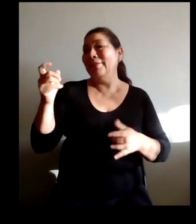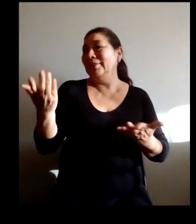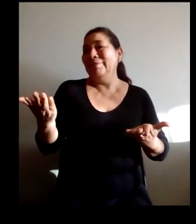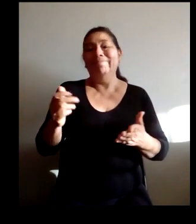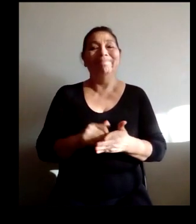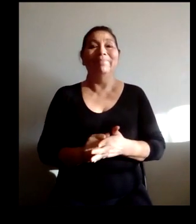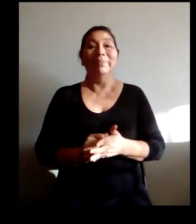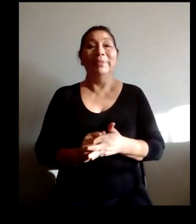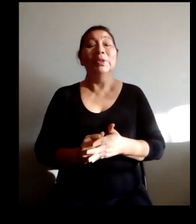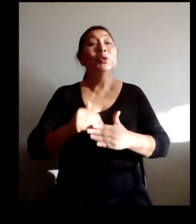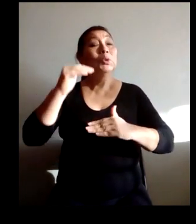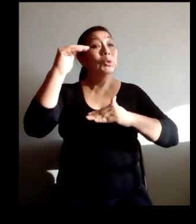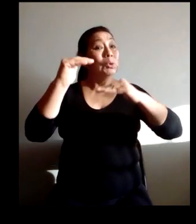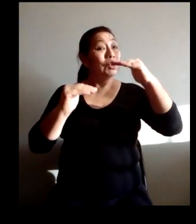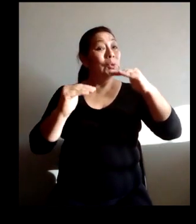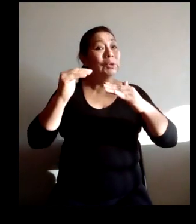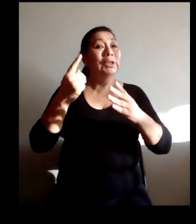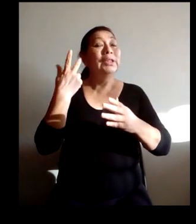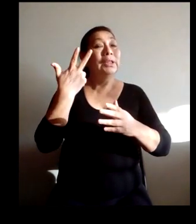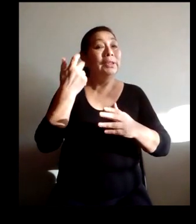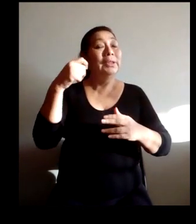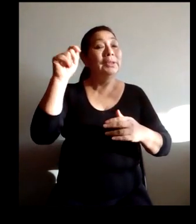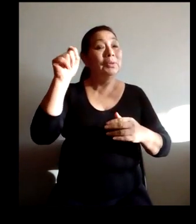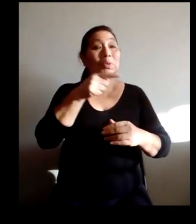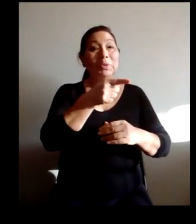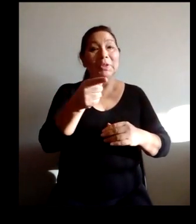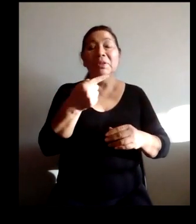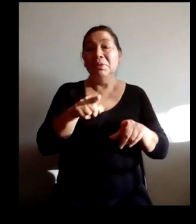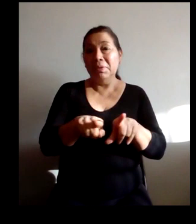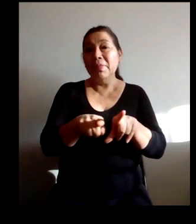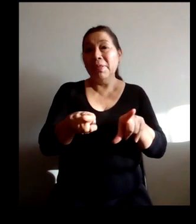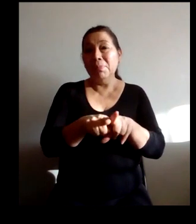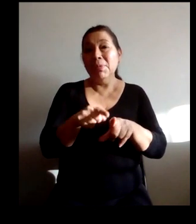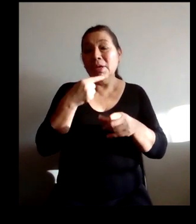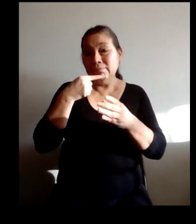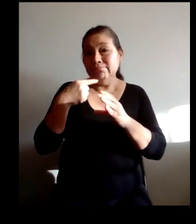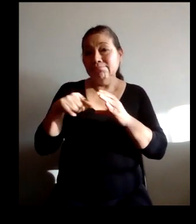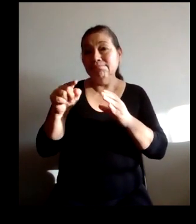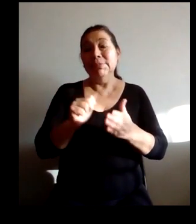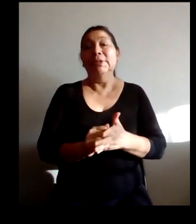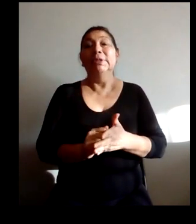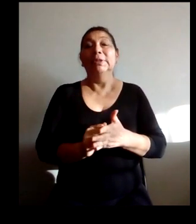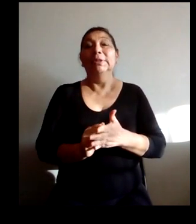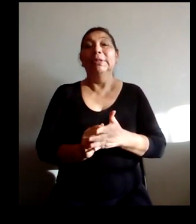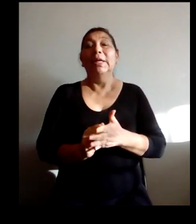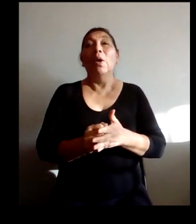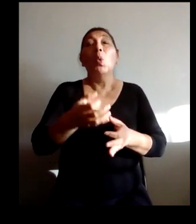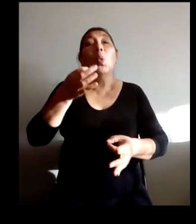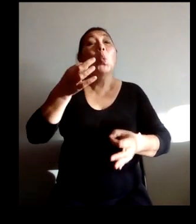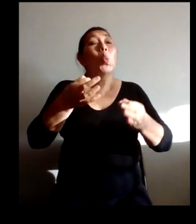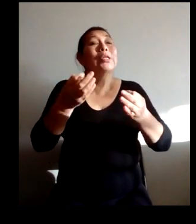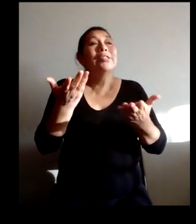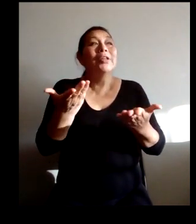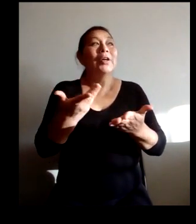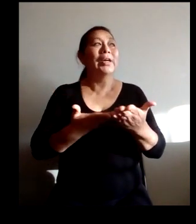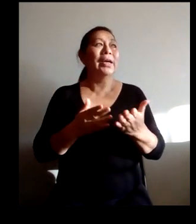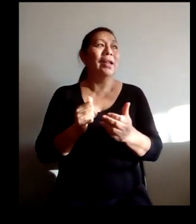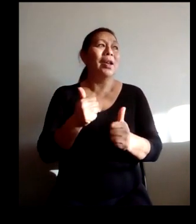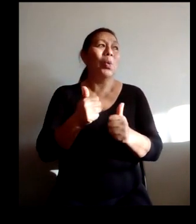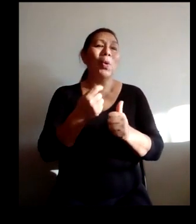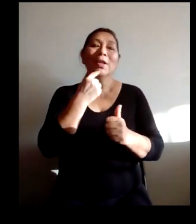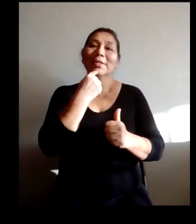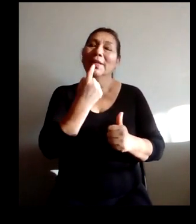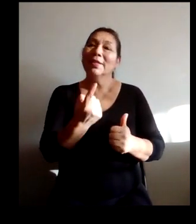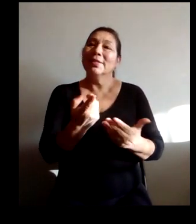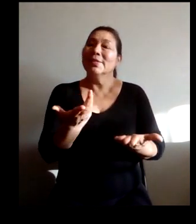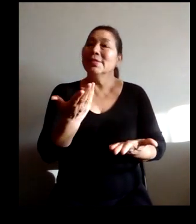Respecto al grado de porcentaje de 30%, ustedes también han emitido jurisprudencia en